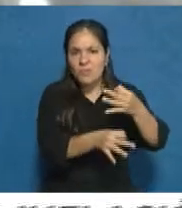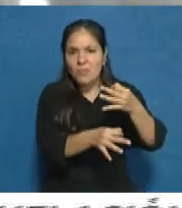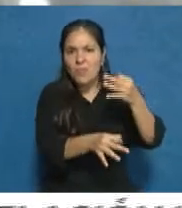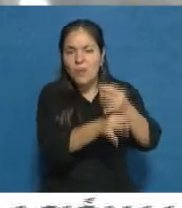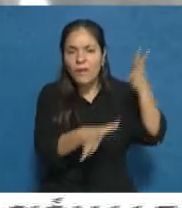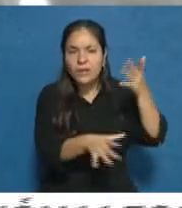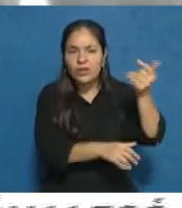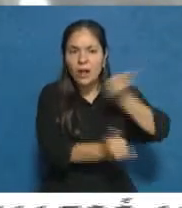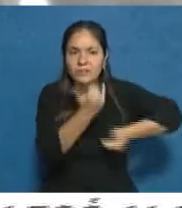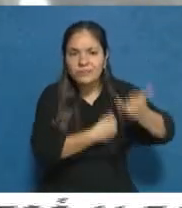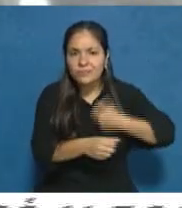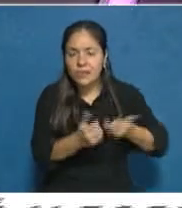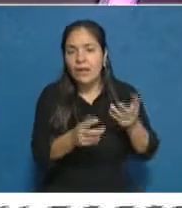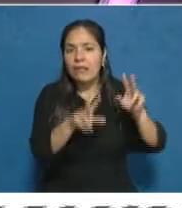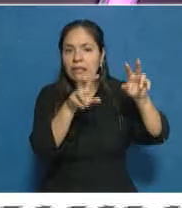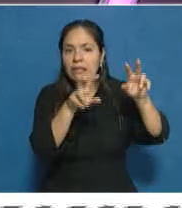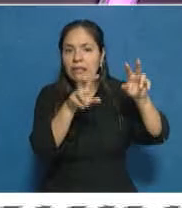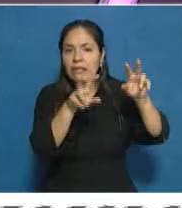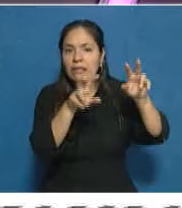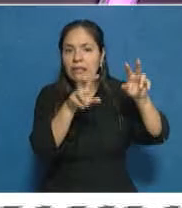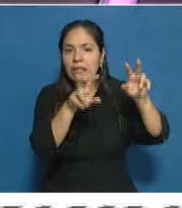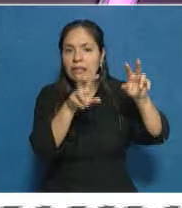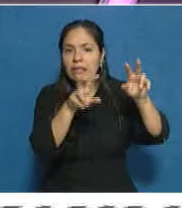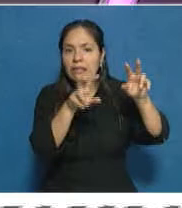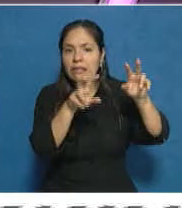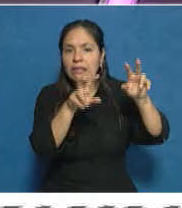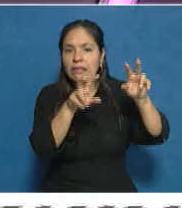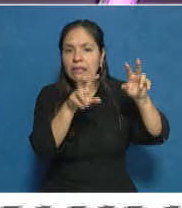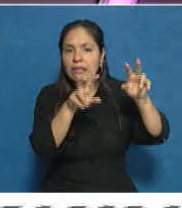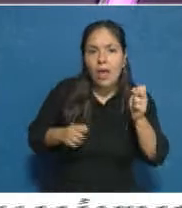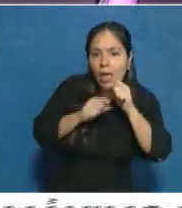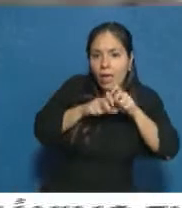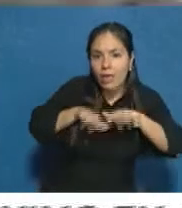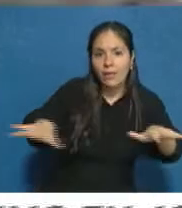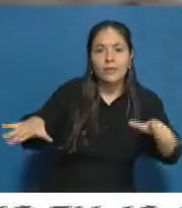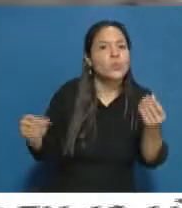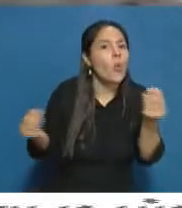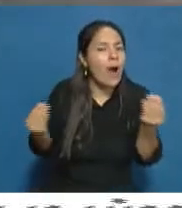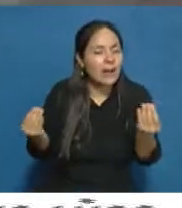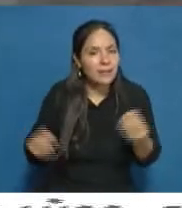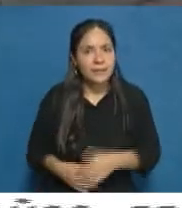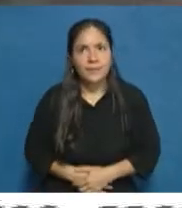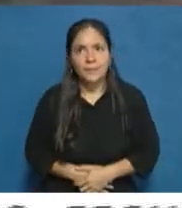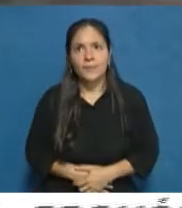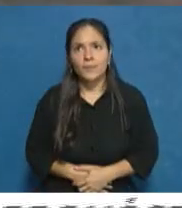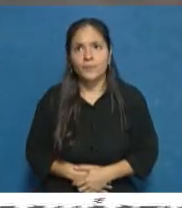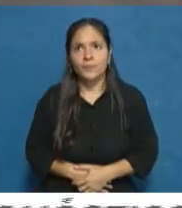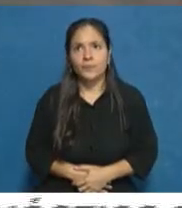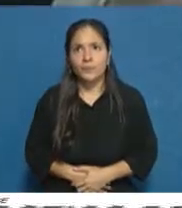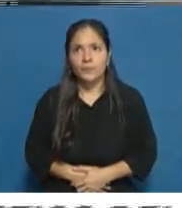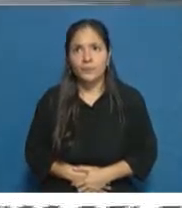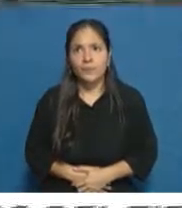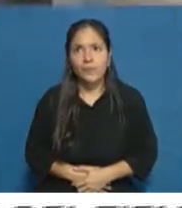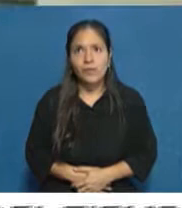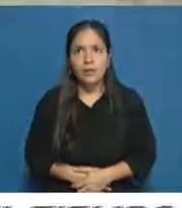la explicación de qué se trata y por qué están pidiendo esto, Dani. Lo escuchamos. Bueno. Una otra forma de